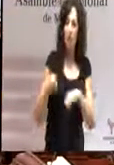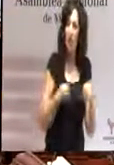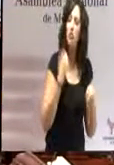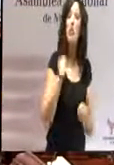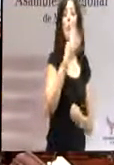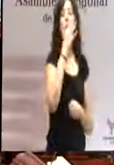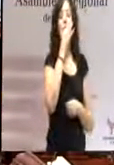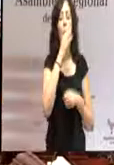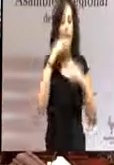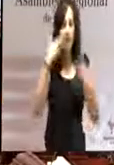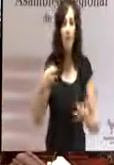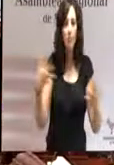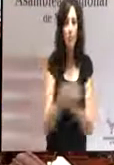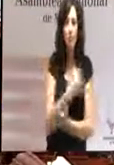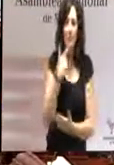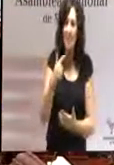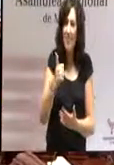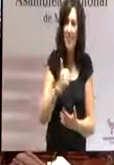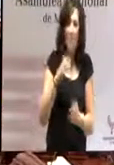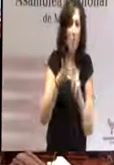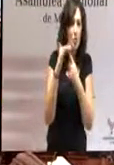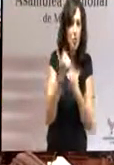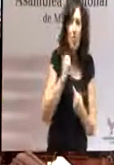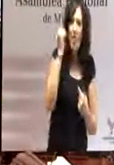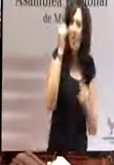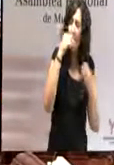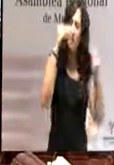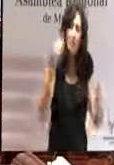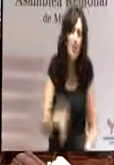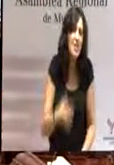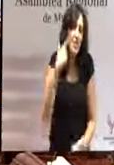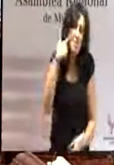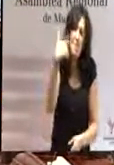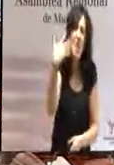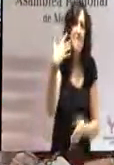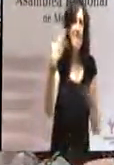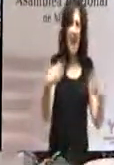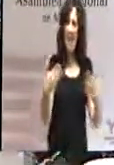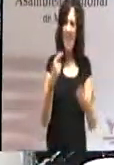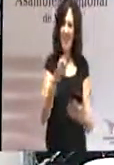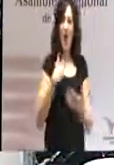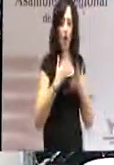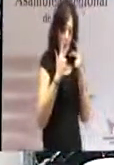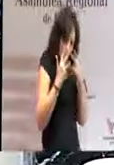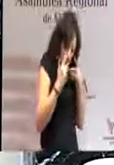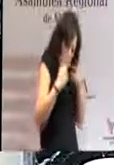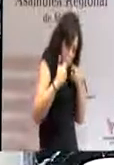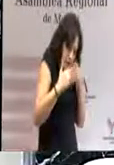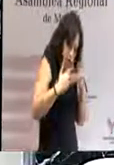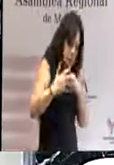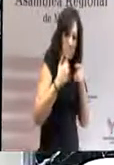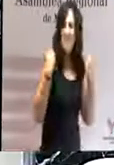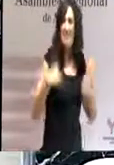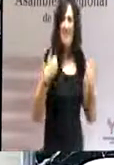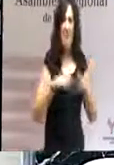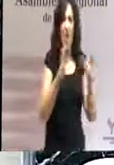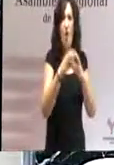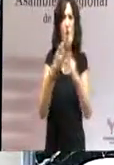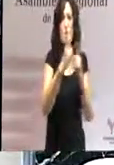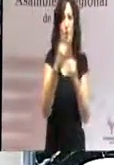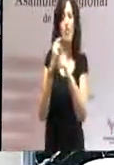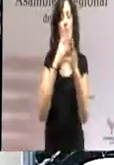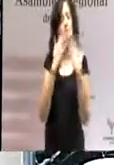está desaprovechando una oportunidad histórica. Deje usted la calculadora, dialogue con una oposición responsable y póngase